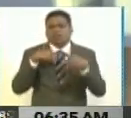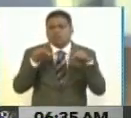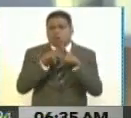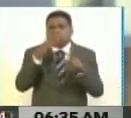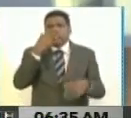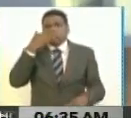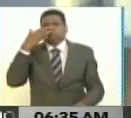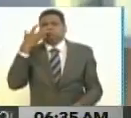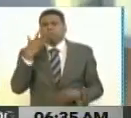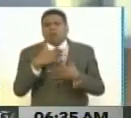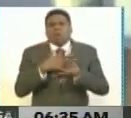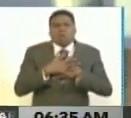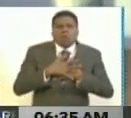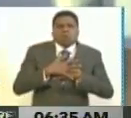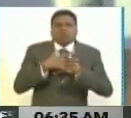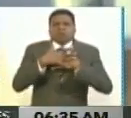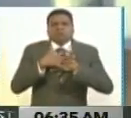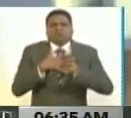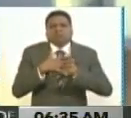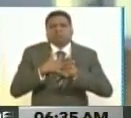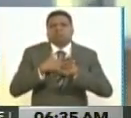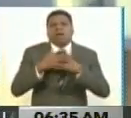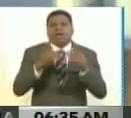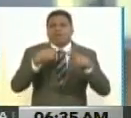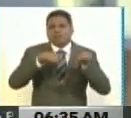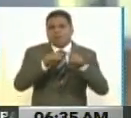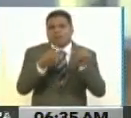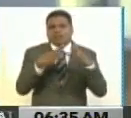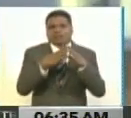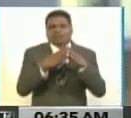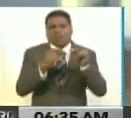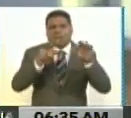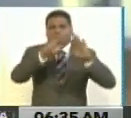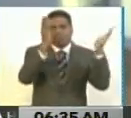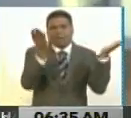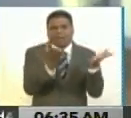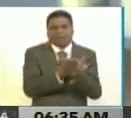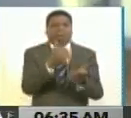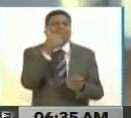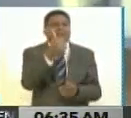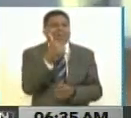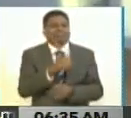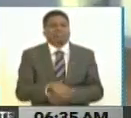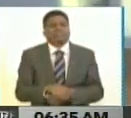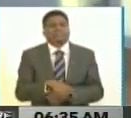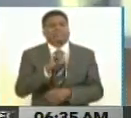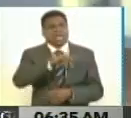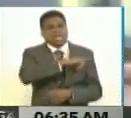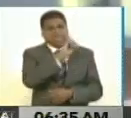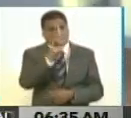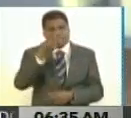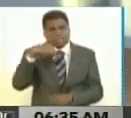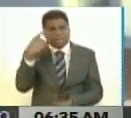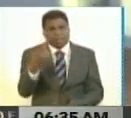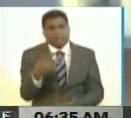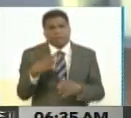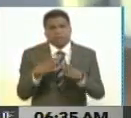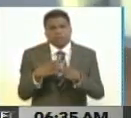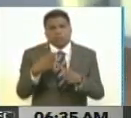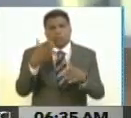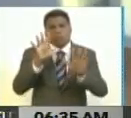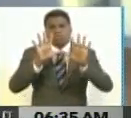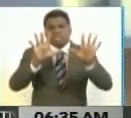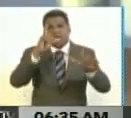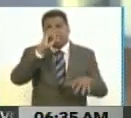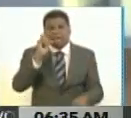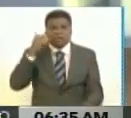con lo cual por supuesto que geopolíticamente es una zona muy importante, y sobre todo también después de que en la última década haya sido